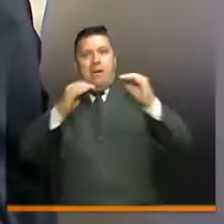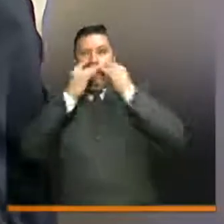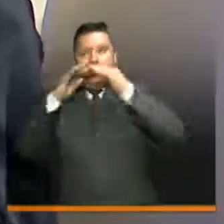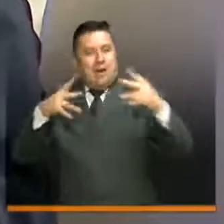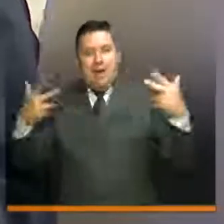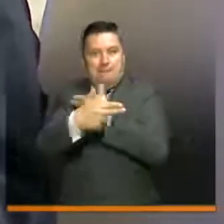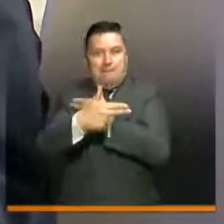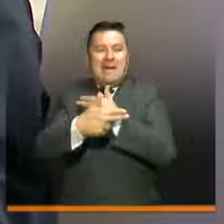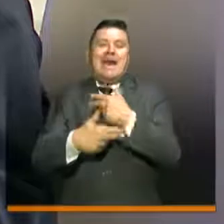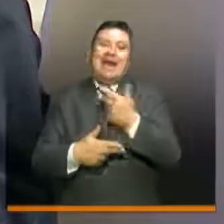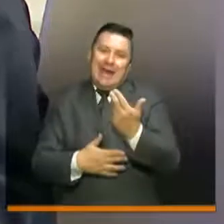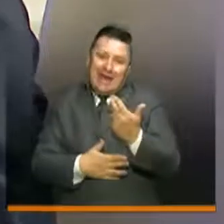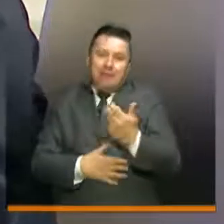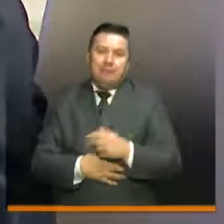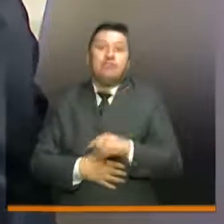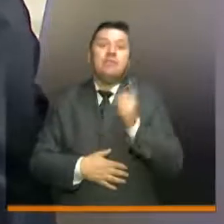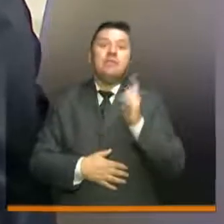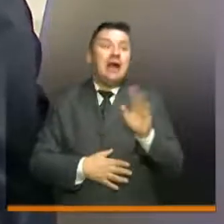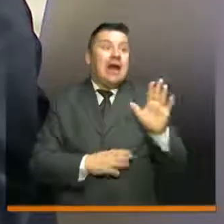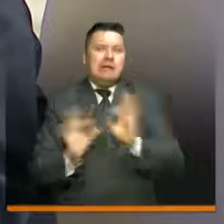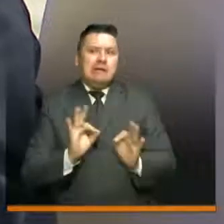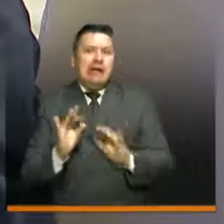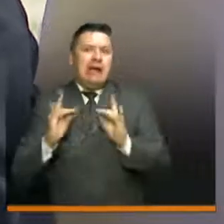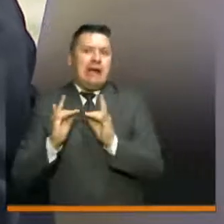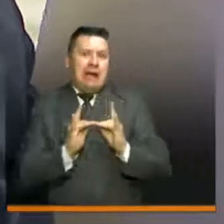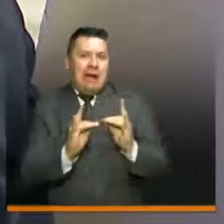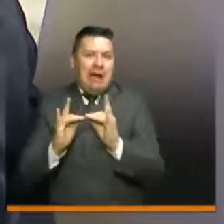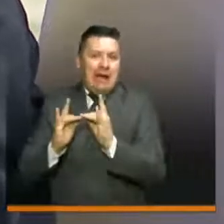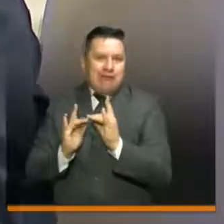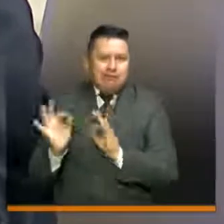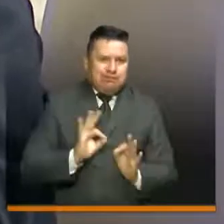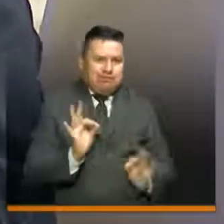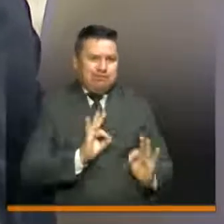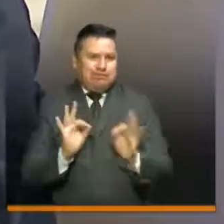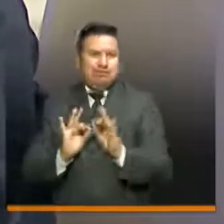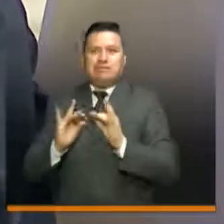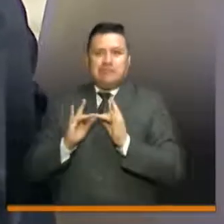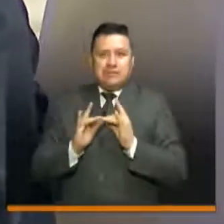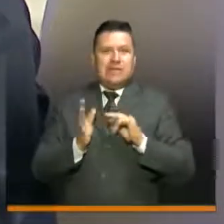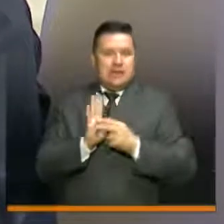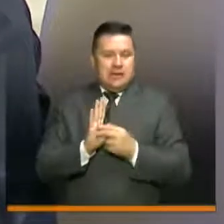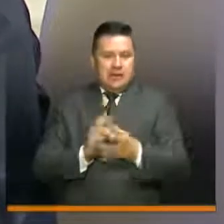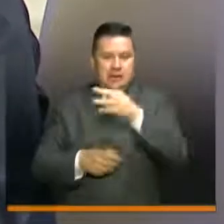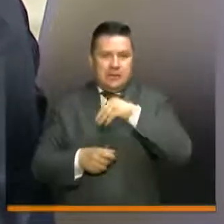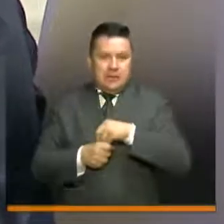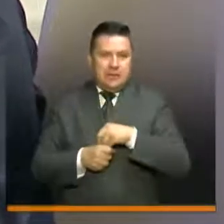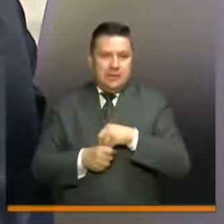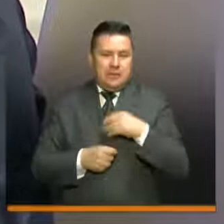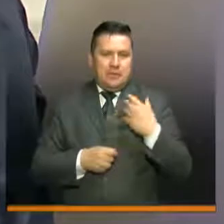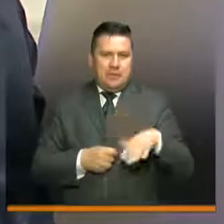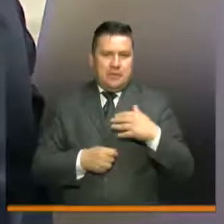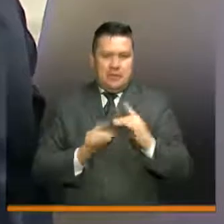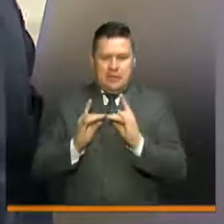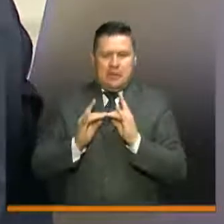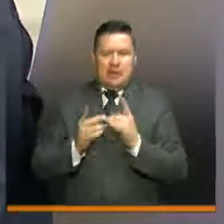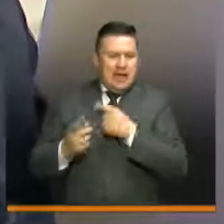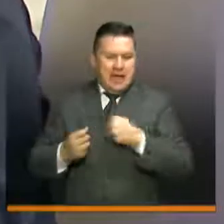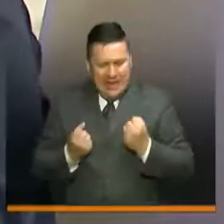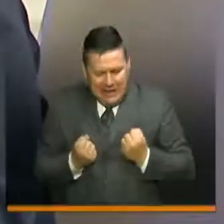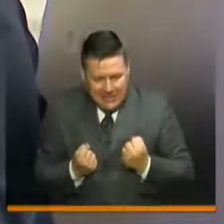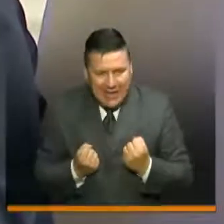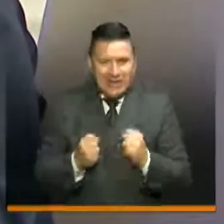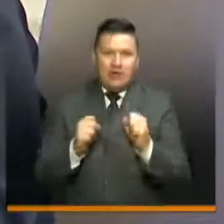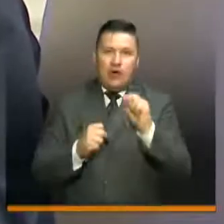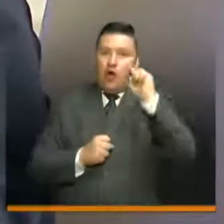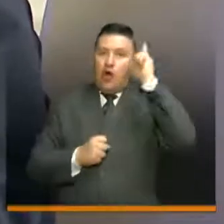El asegurar las camas hospitalarias, las unidades de cuidados intensivos, donde se incluya también esa ventilación asistida, que es un esfuerzo que viene